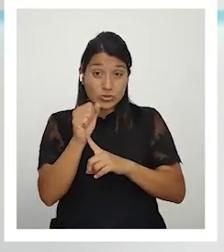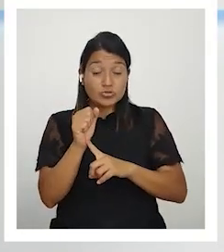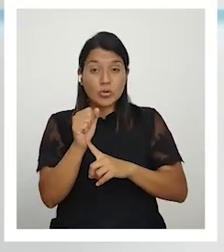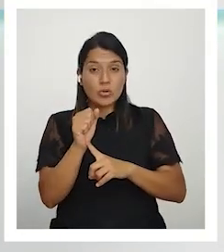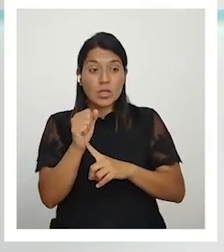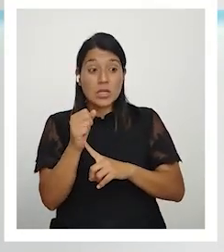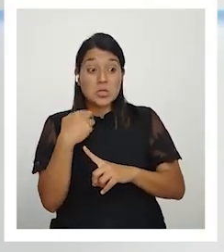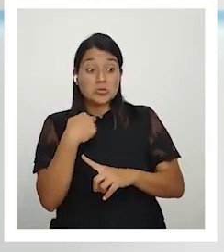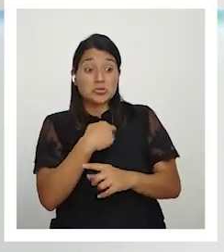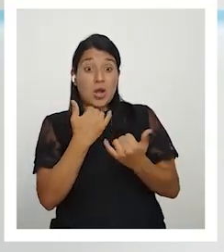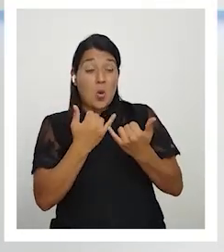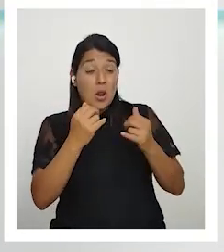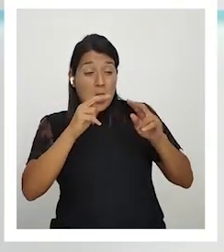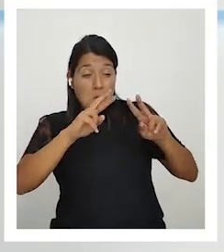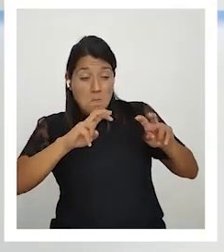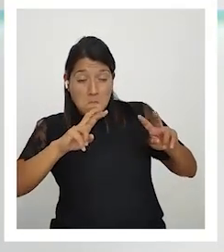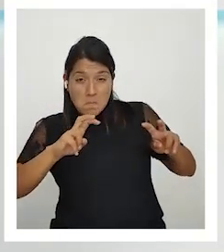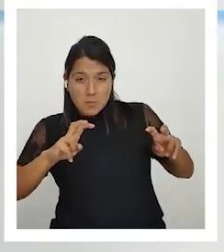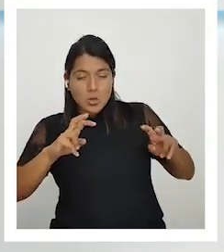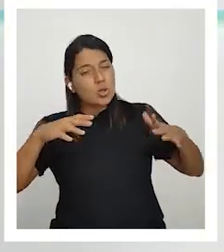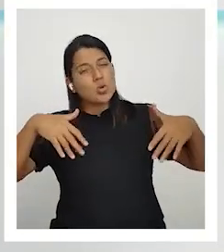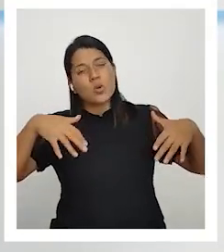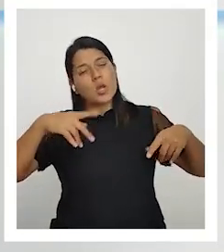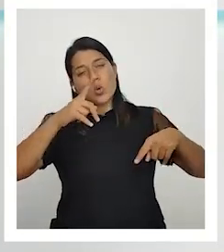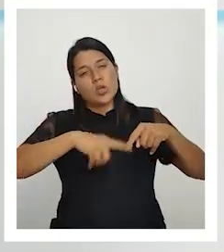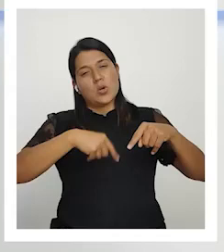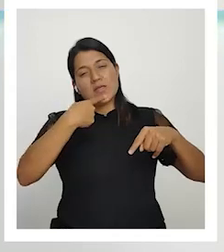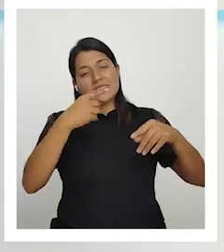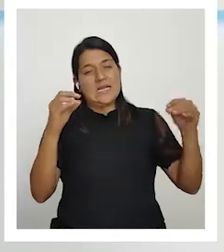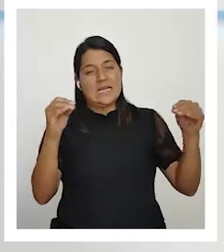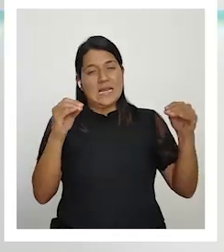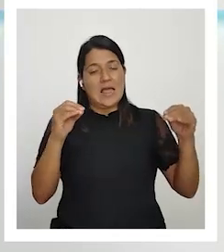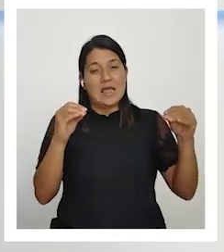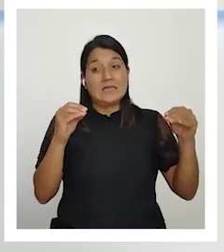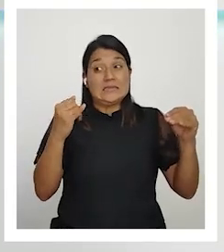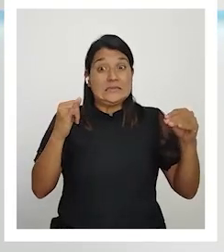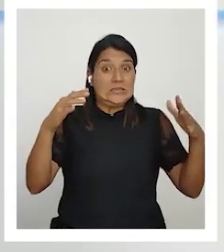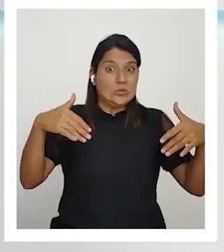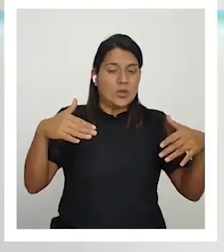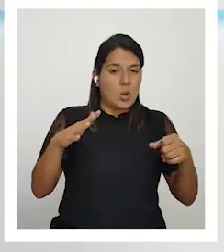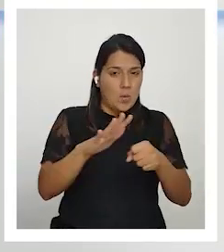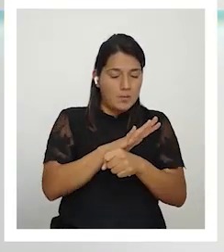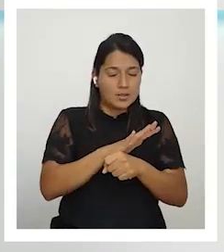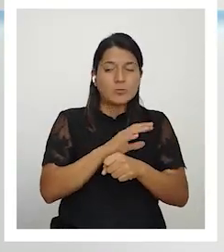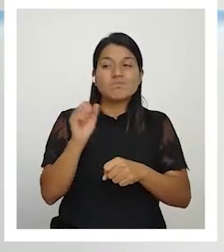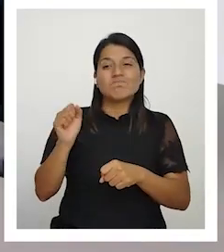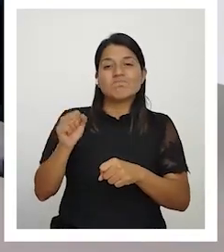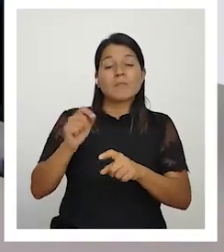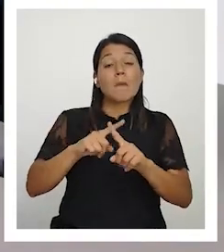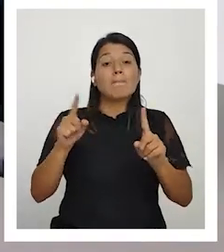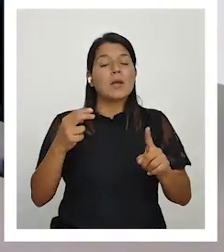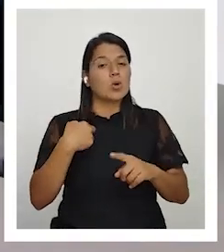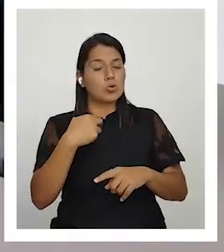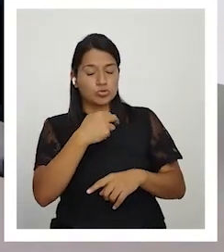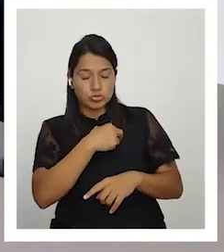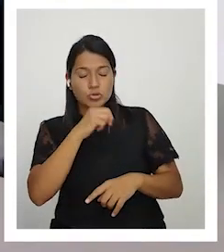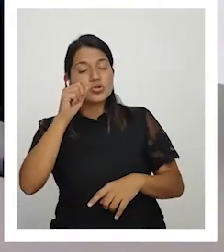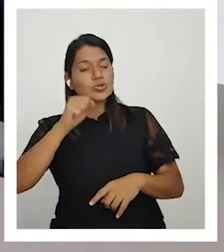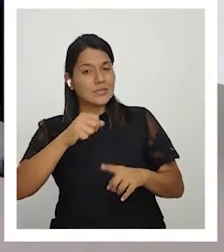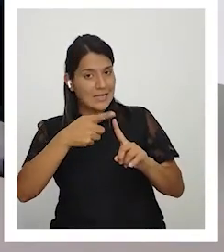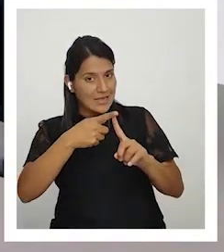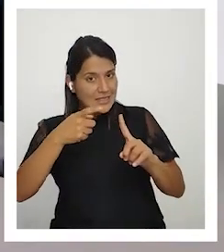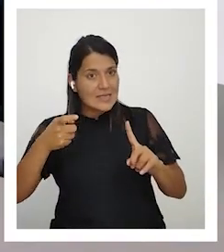analizando. No quisiera pues adelantar algo que no tenemos completo, ¿verdad? Pero definitivamente nosotros sí, desde que advertimos la